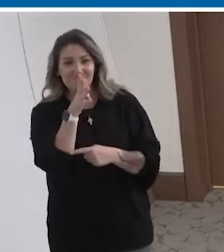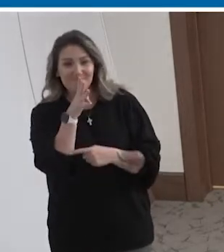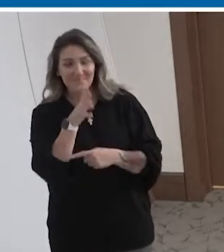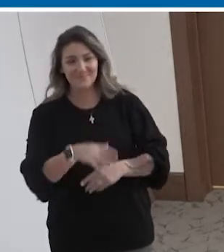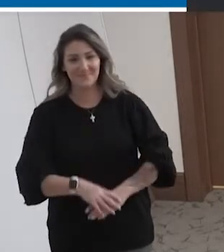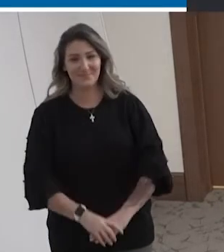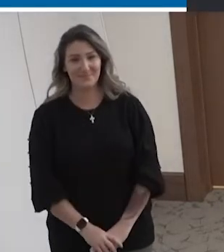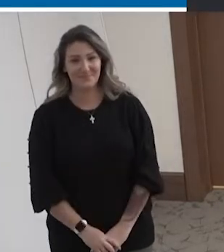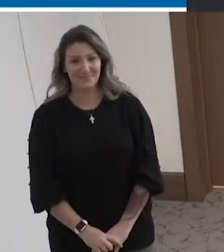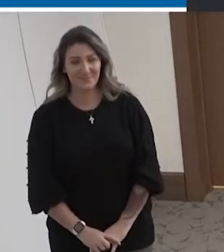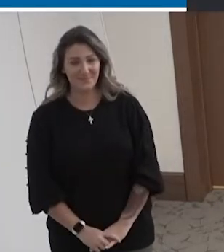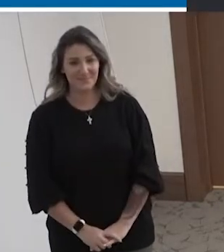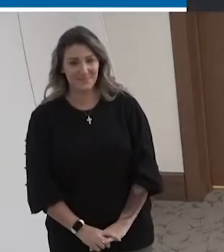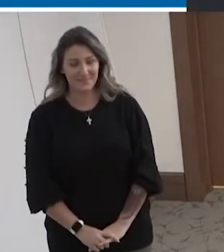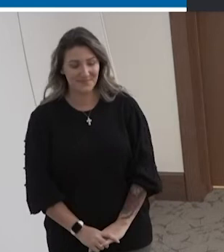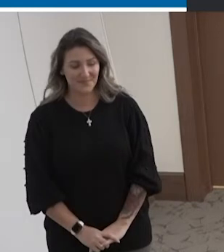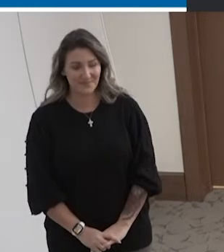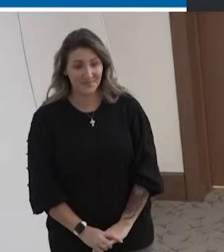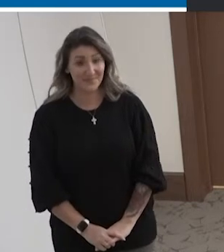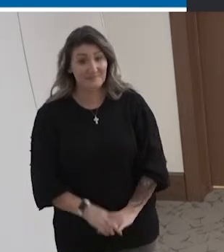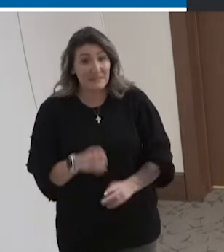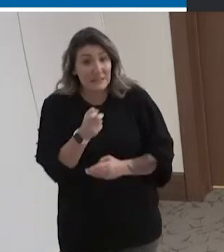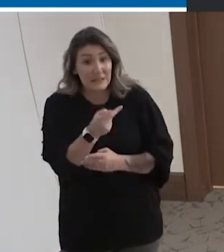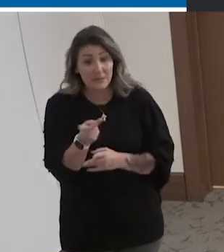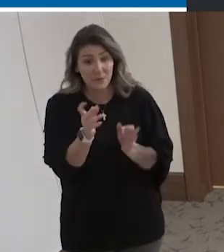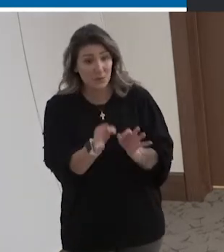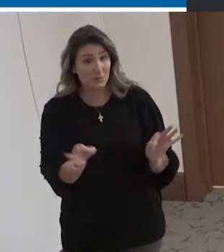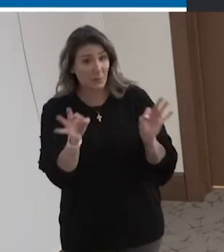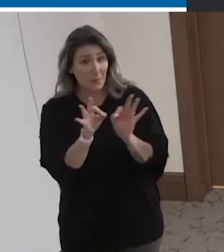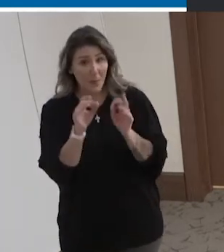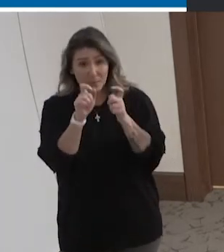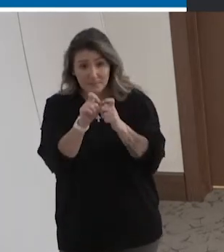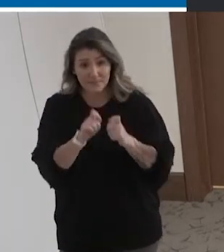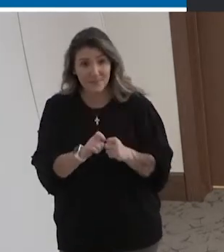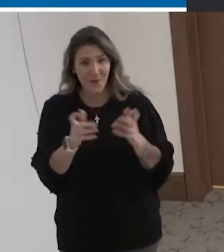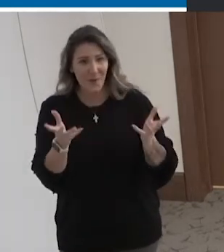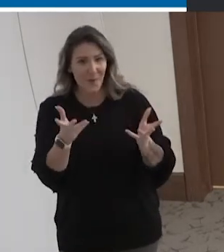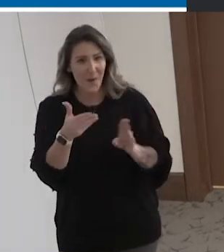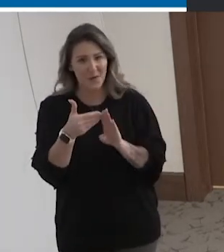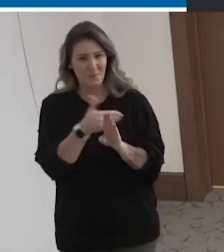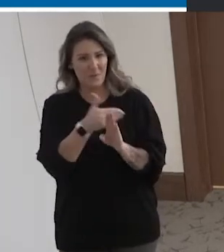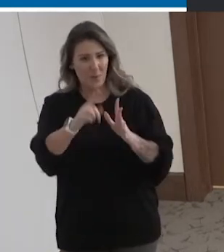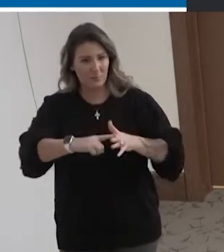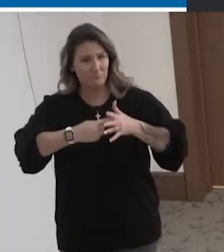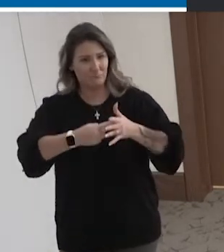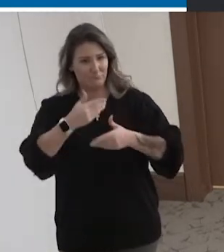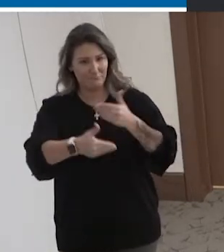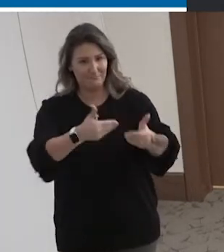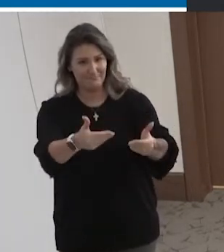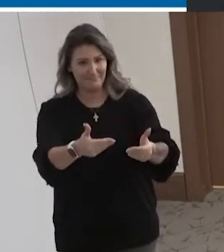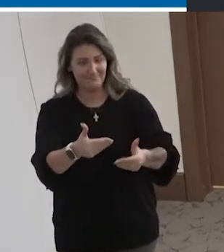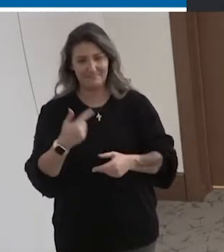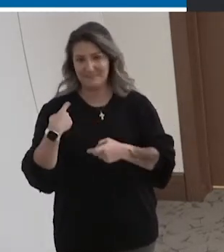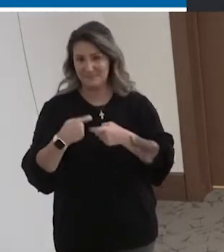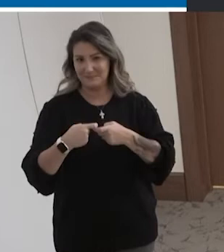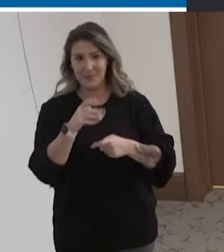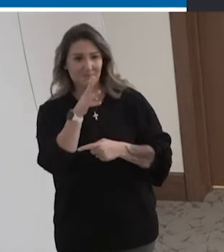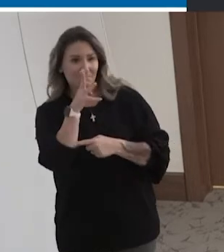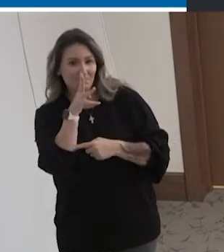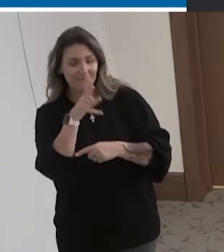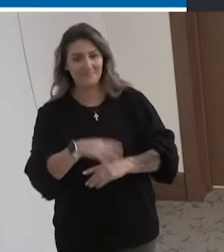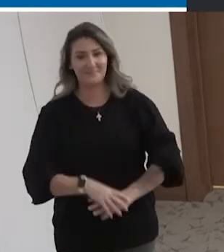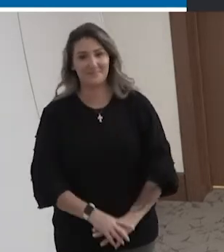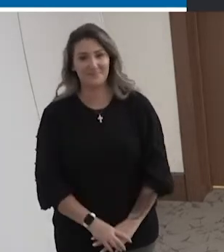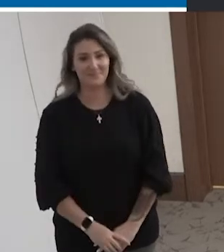nosotros. A few important details before we start. Unos cuantos detalles